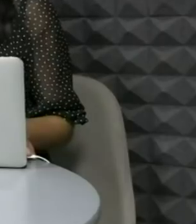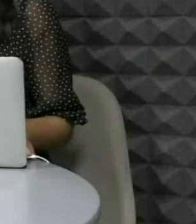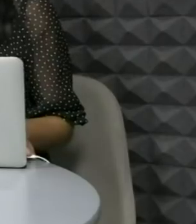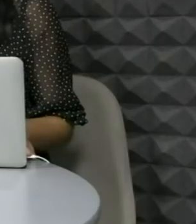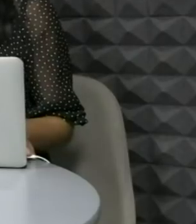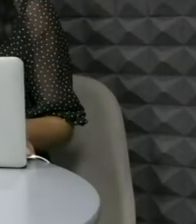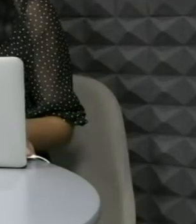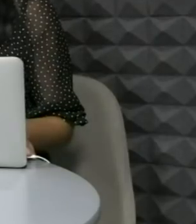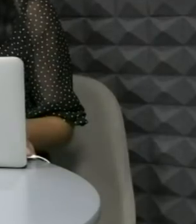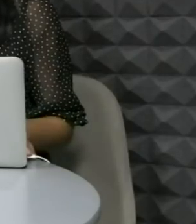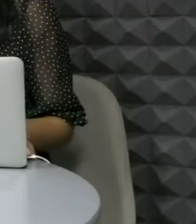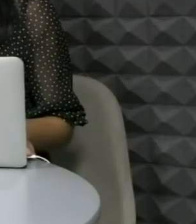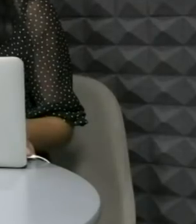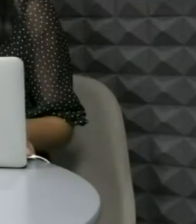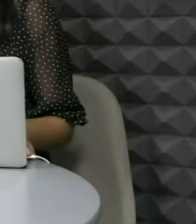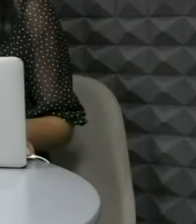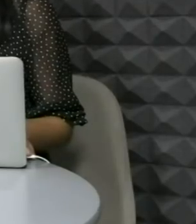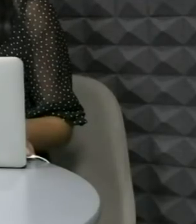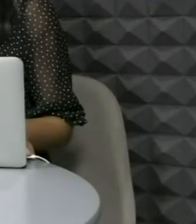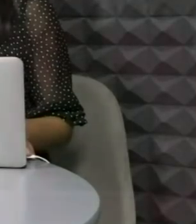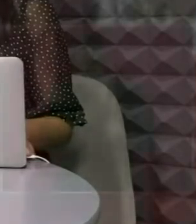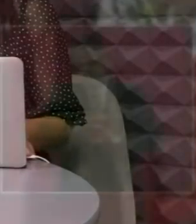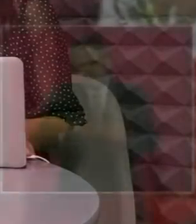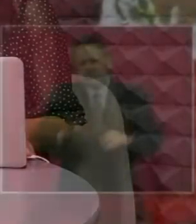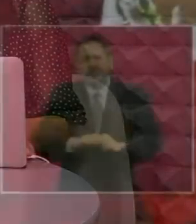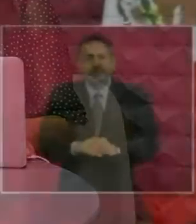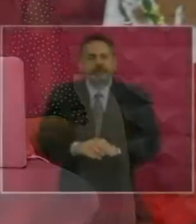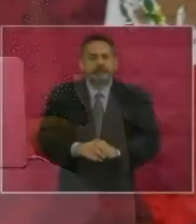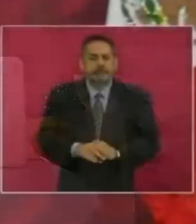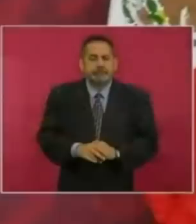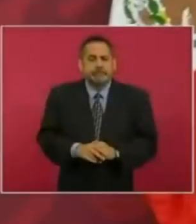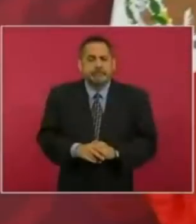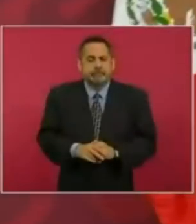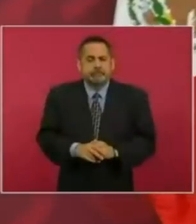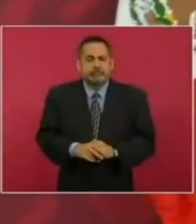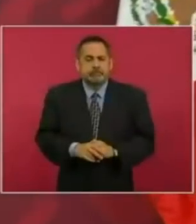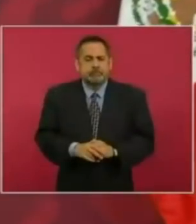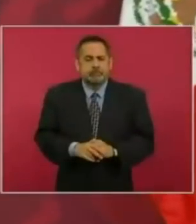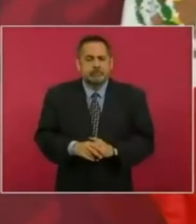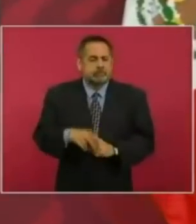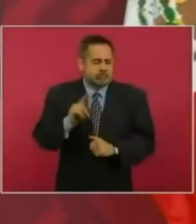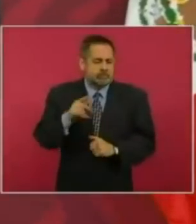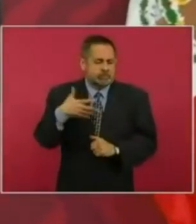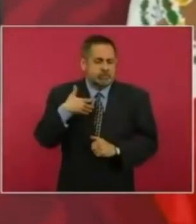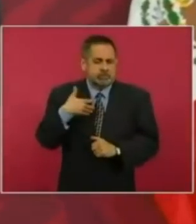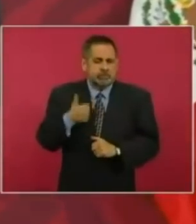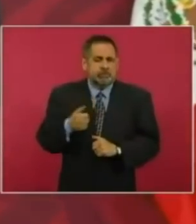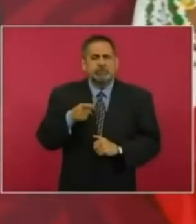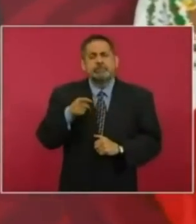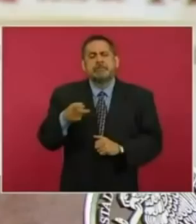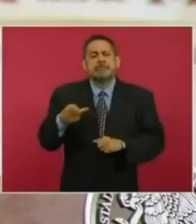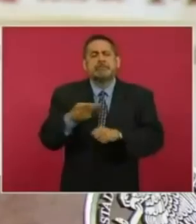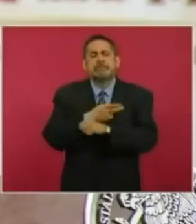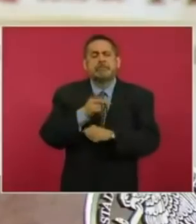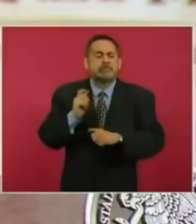el lunes, ese día, sobre esos audios. Va. Yo entiendo la